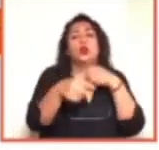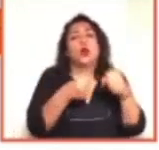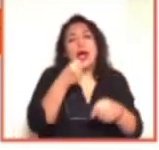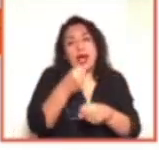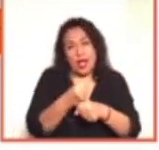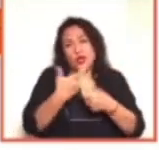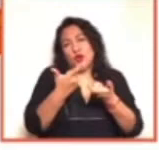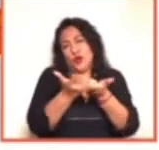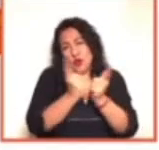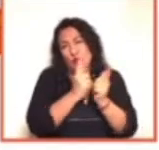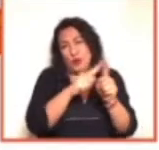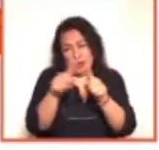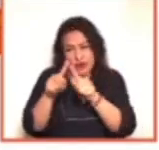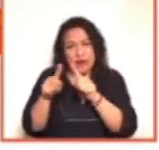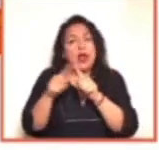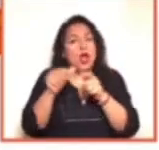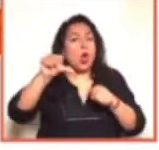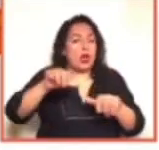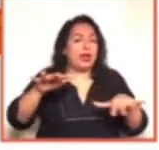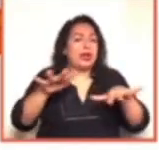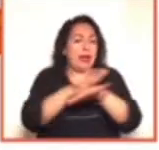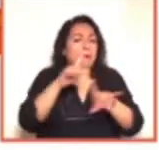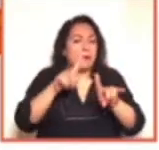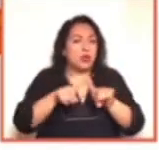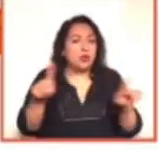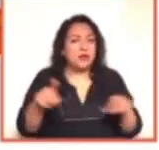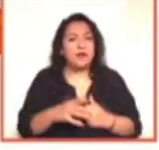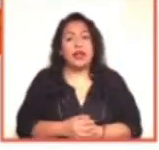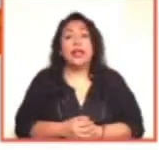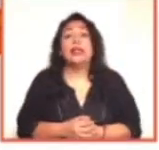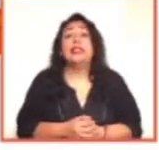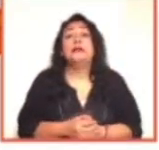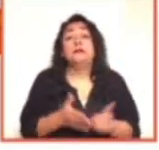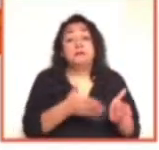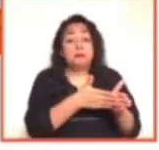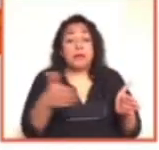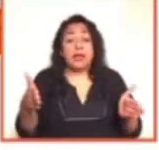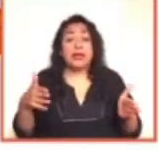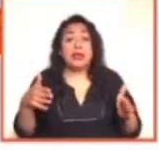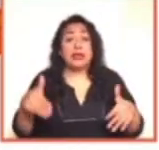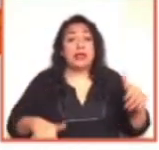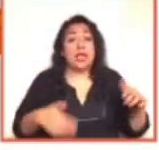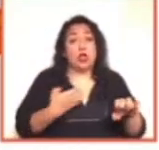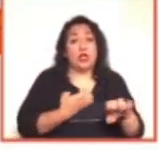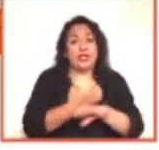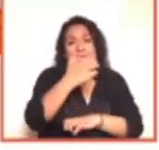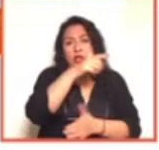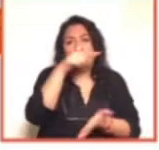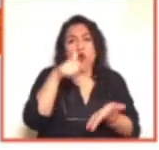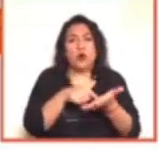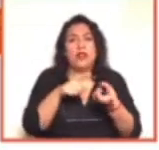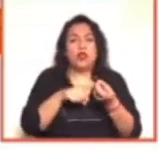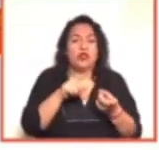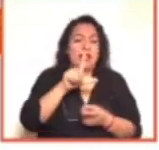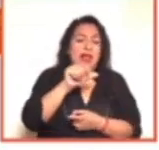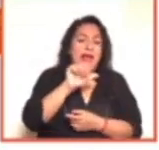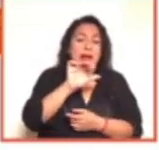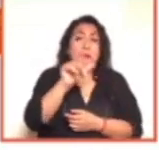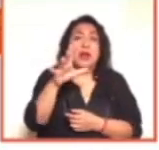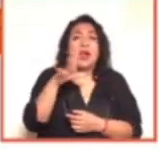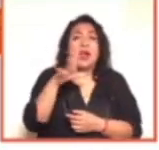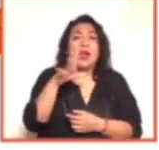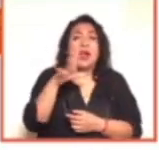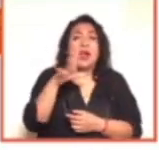compañías. Voy a repartir. El ciclo Teatro de los Estados en el Teatro La Capilla ofrecerá funciones en distintos